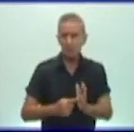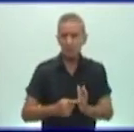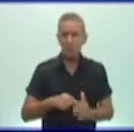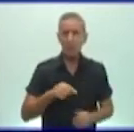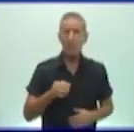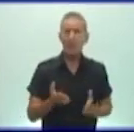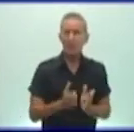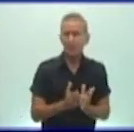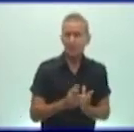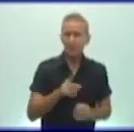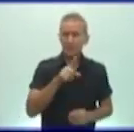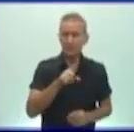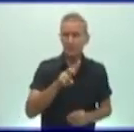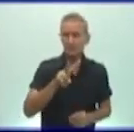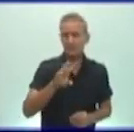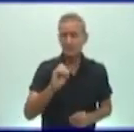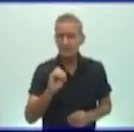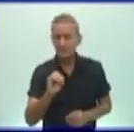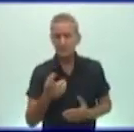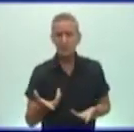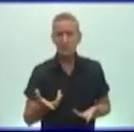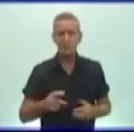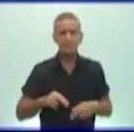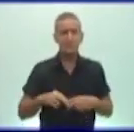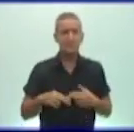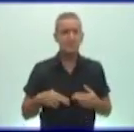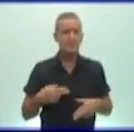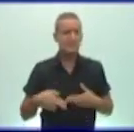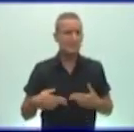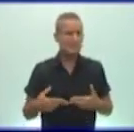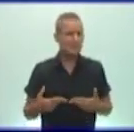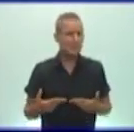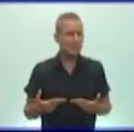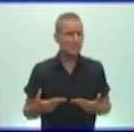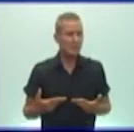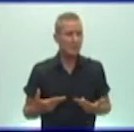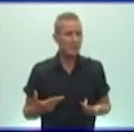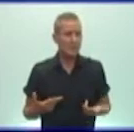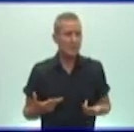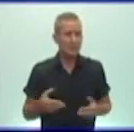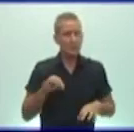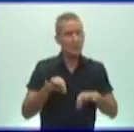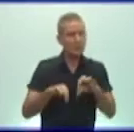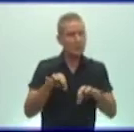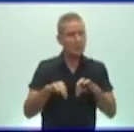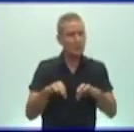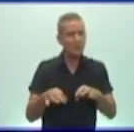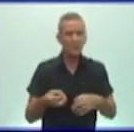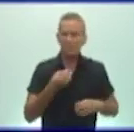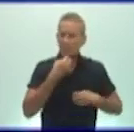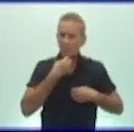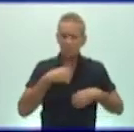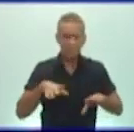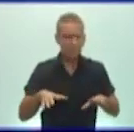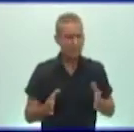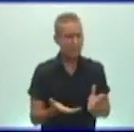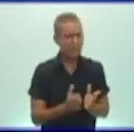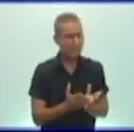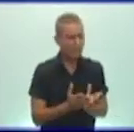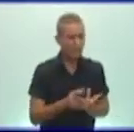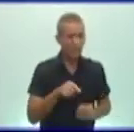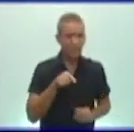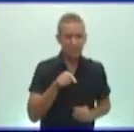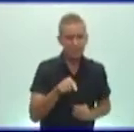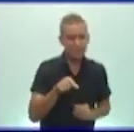120, pero si ya tienen realizadas actividades en esta página, pueden seleccionar cualquiera de las páginas que se encuentran